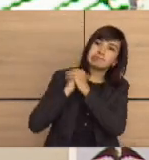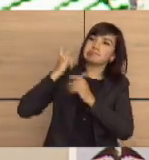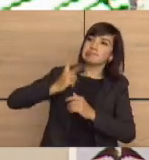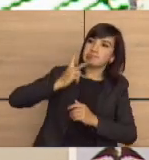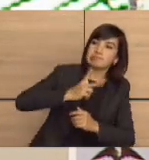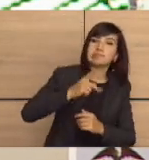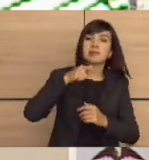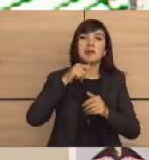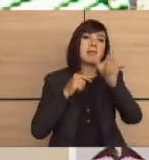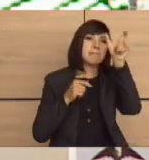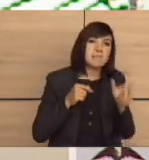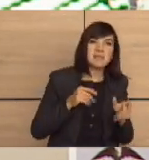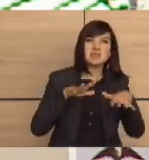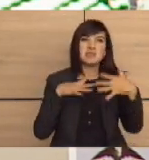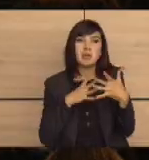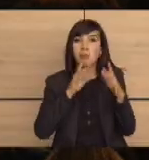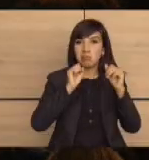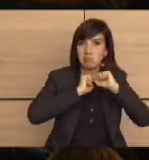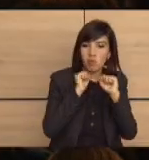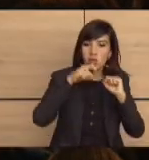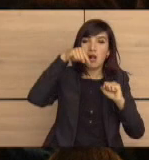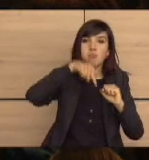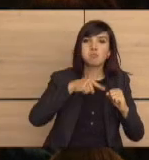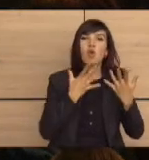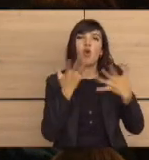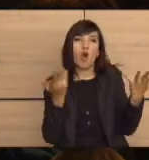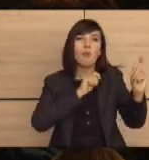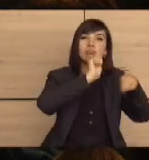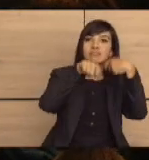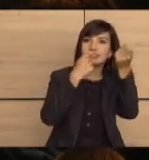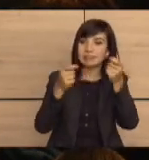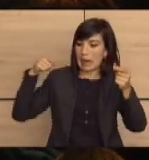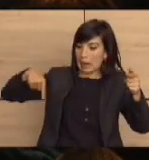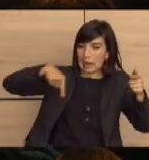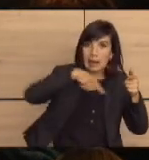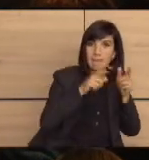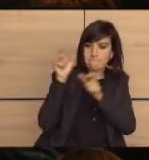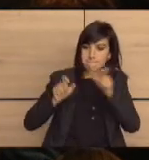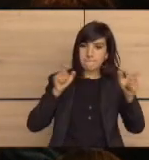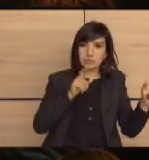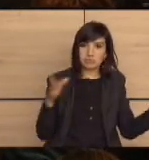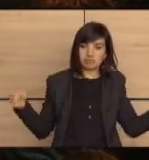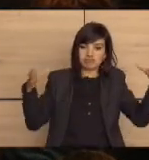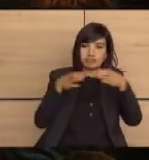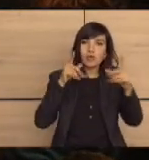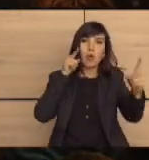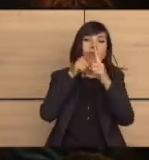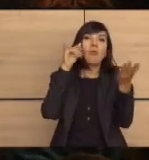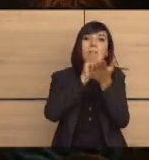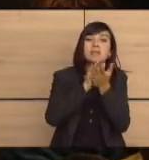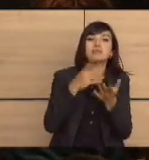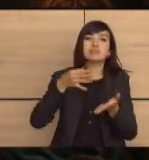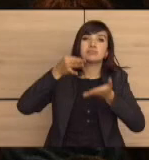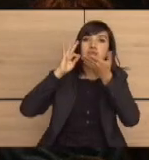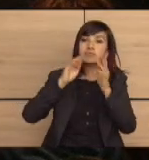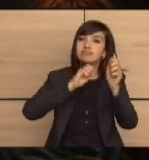hasta de la chapolera o del que construye, es una cadena humana reunida alrededor de una actividad que nos produjo